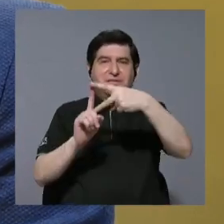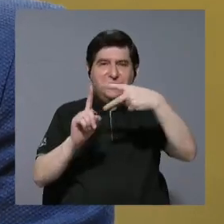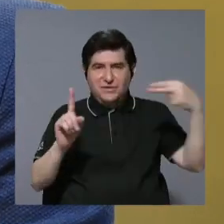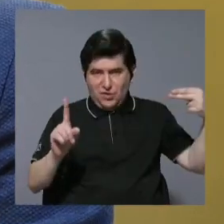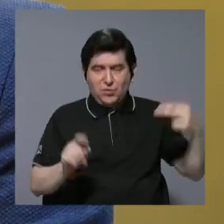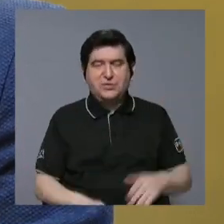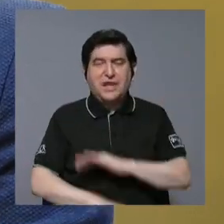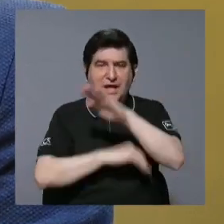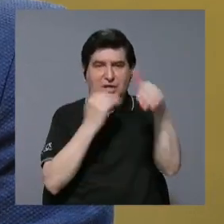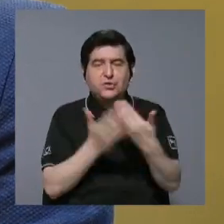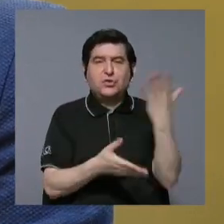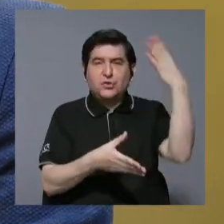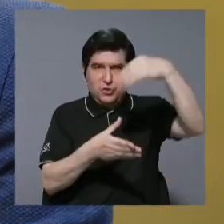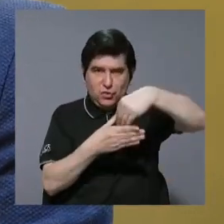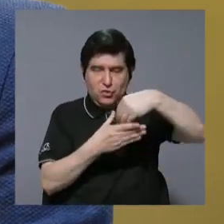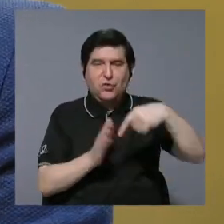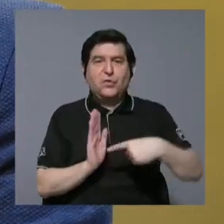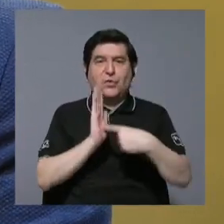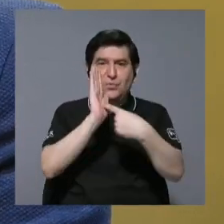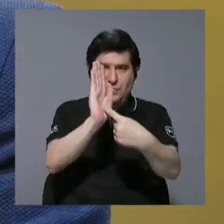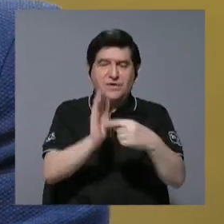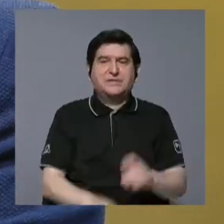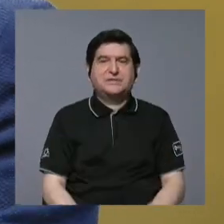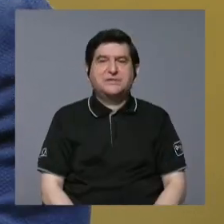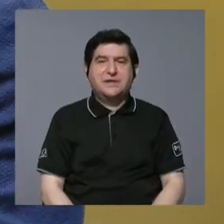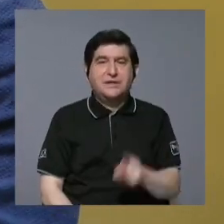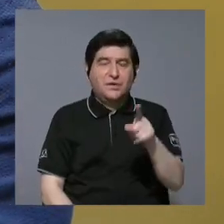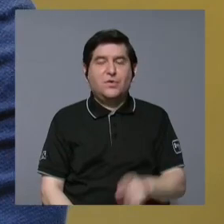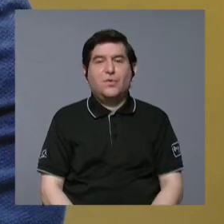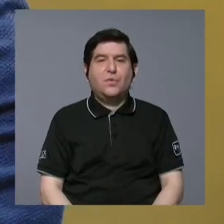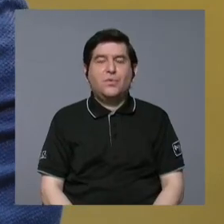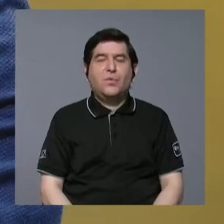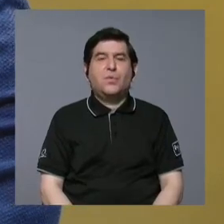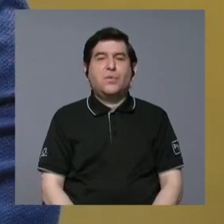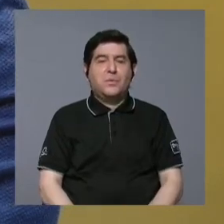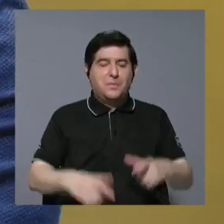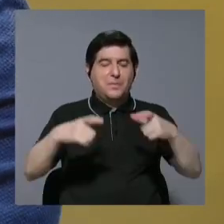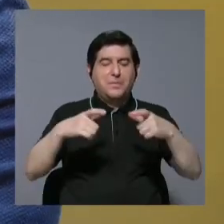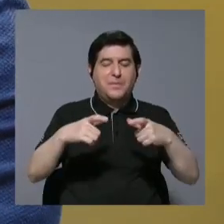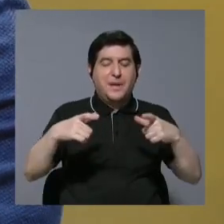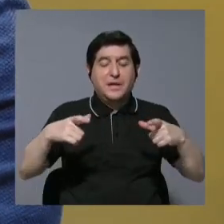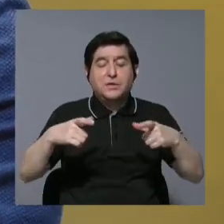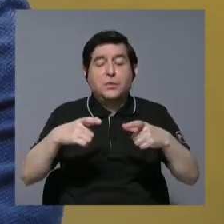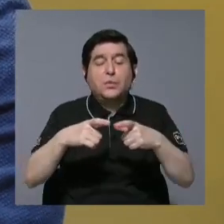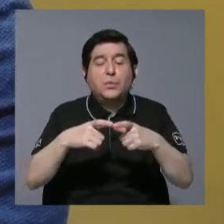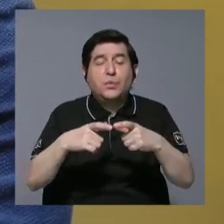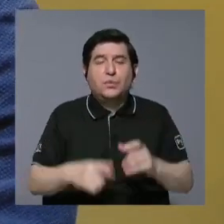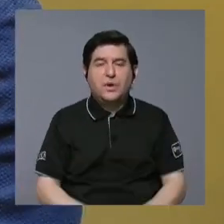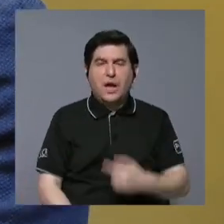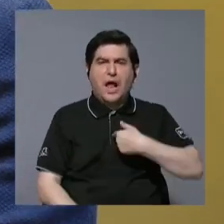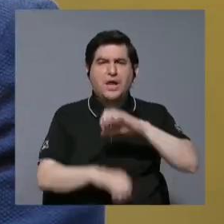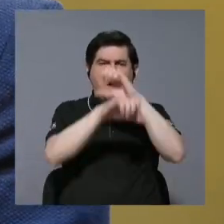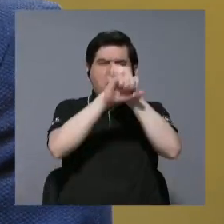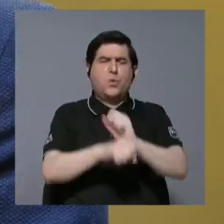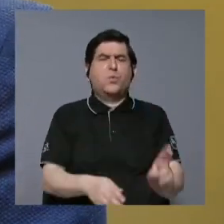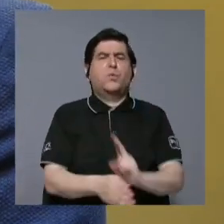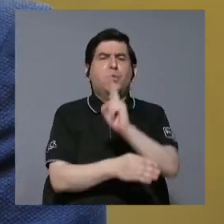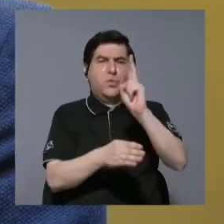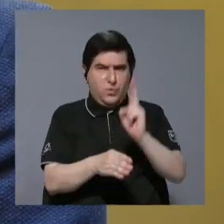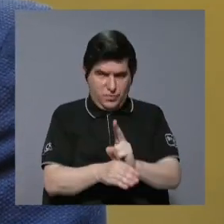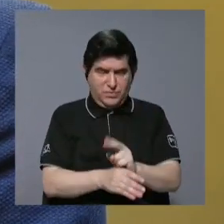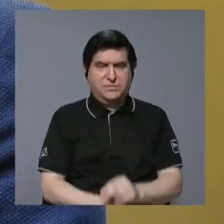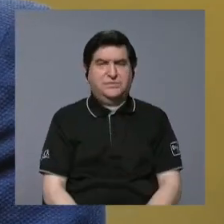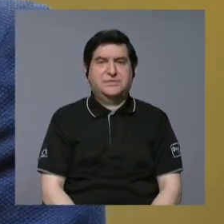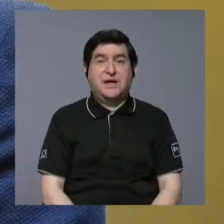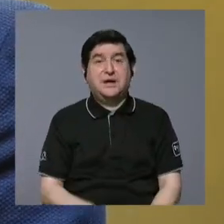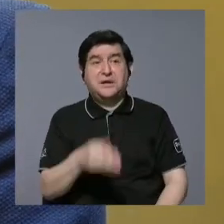por lo general presentan un plato más pequeño que el que uno está acostumbrado a utilizar